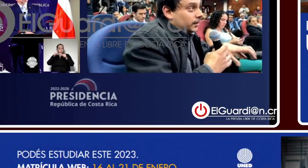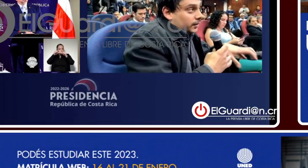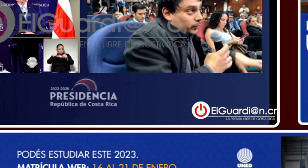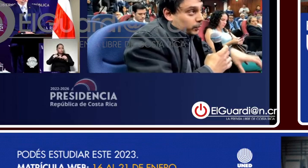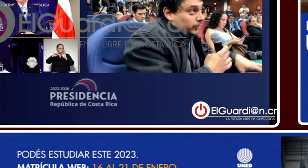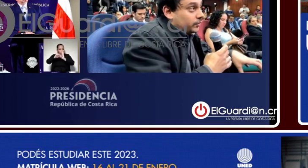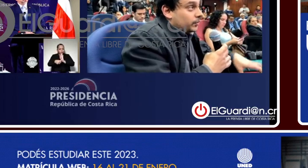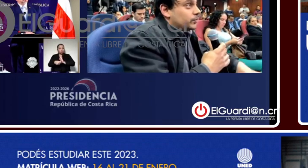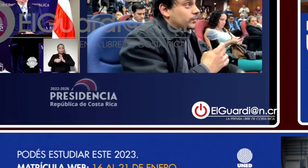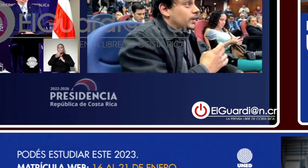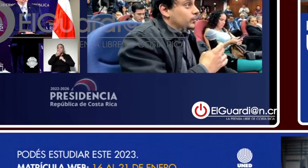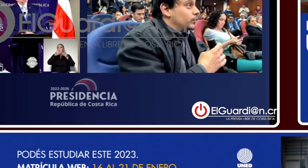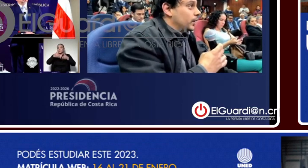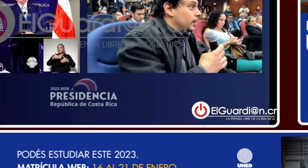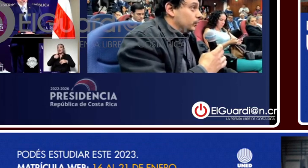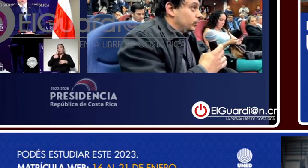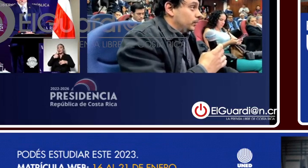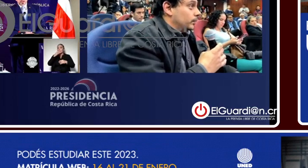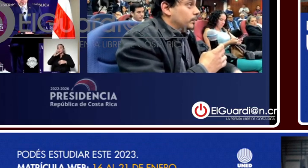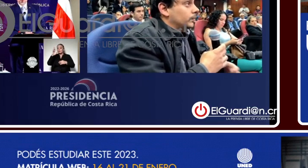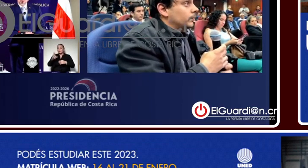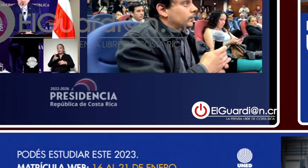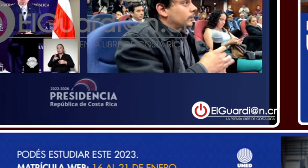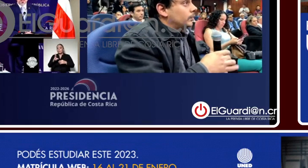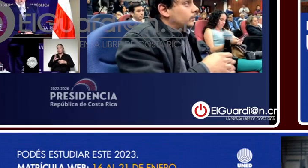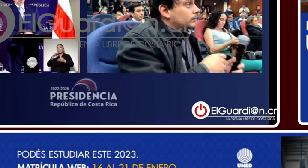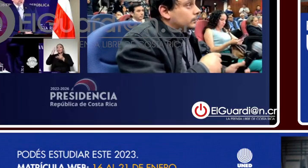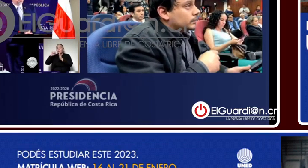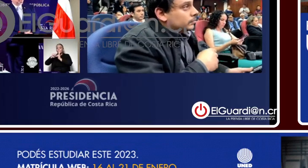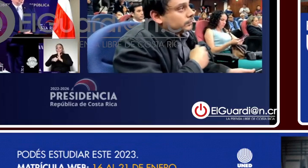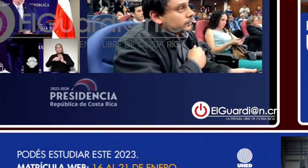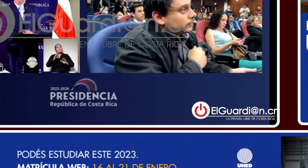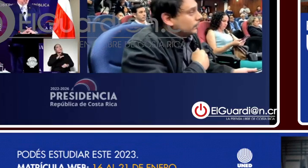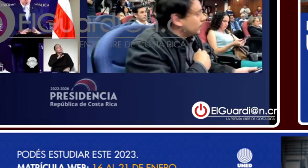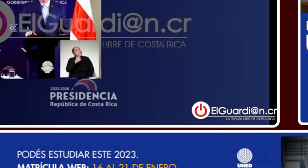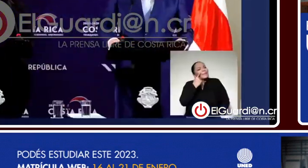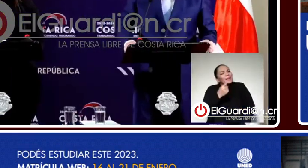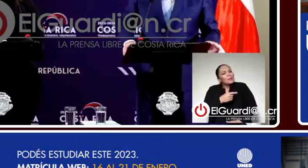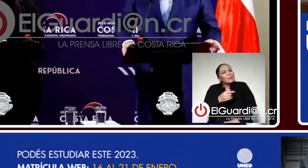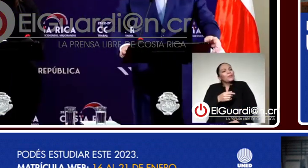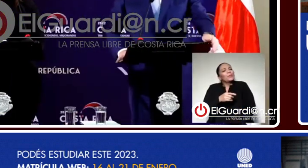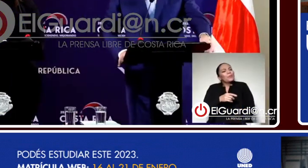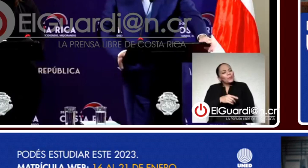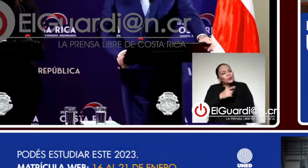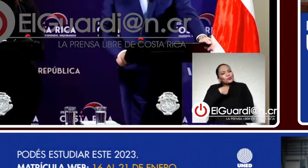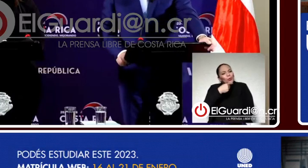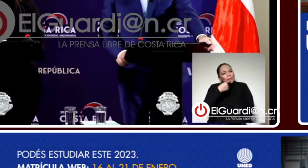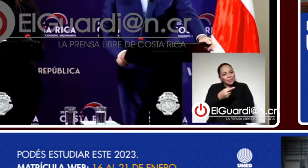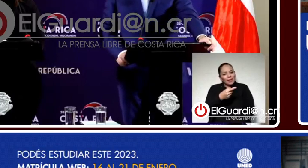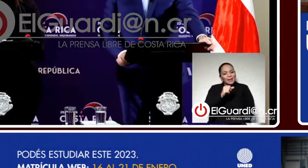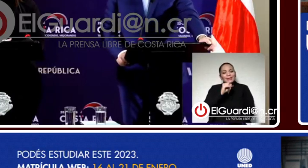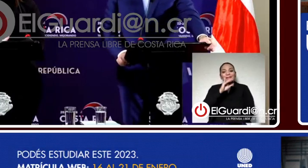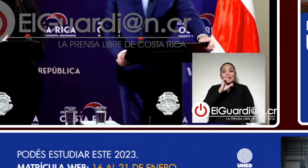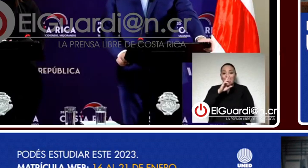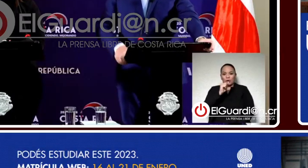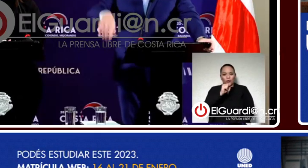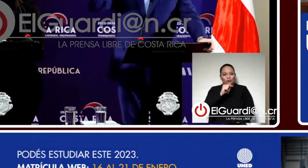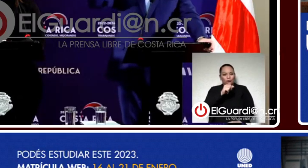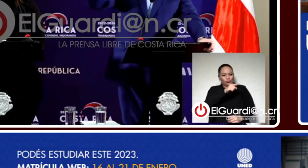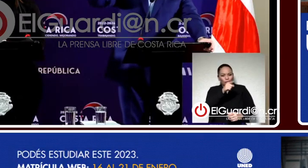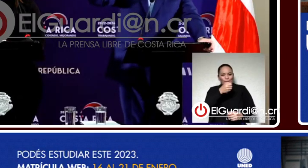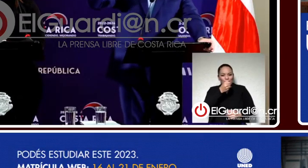que los periodistas en Costa Rica son sicarios? Mire, ¿por qué a usted le gusta? ¿Cuándo dije yo que los periodistas de Costa Rica eran